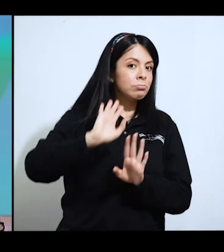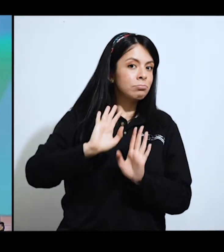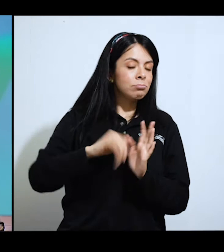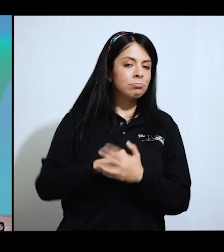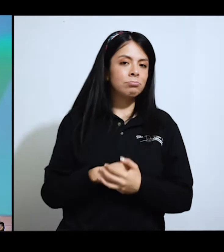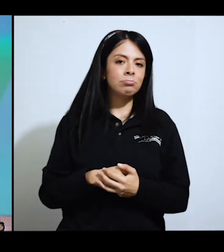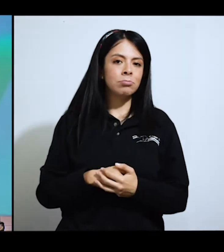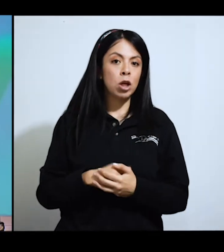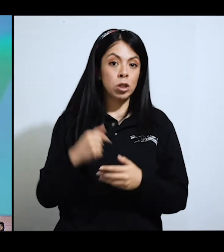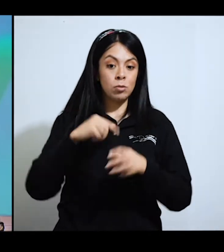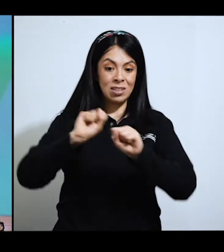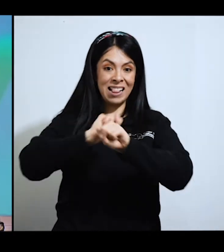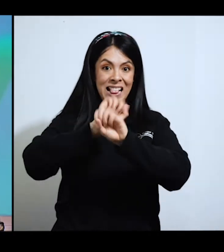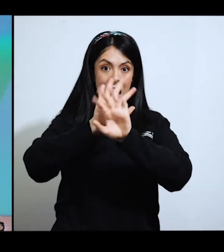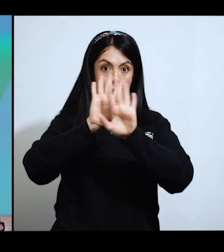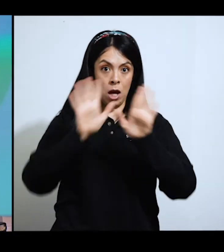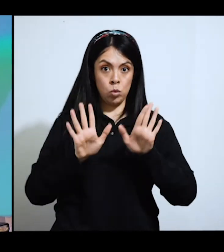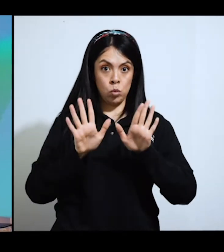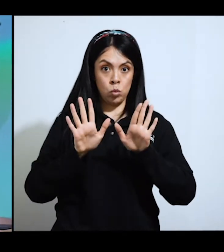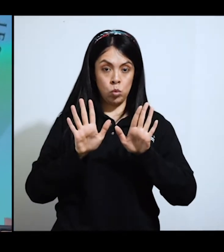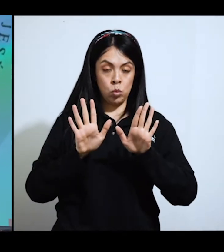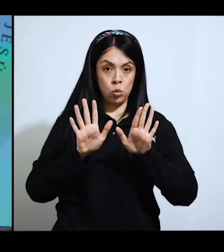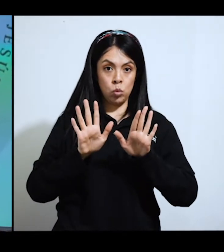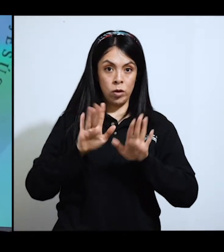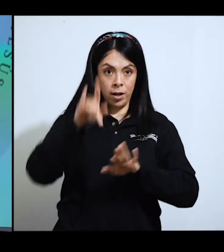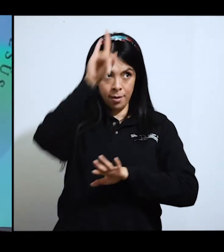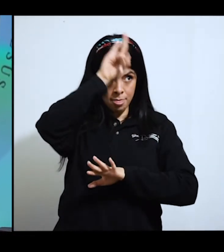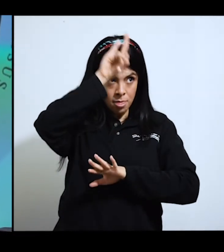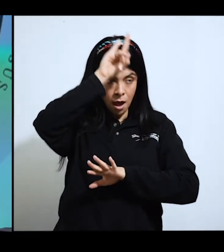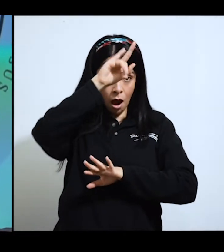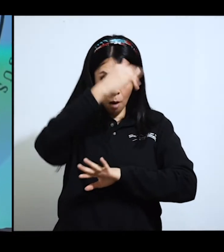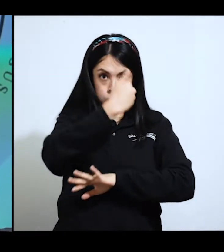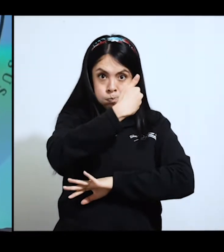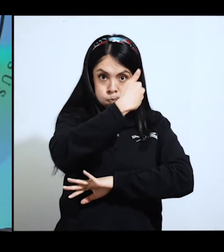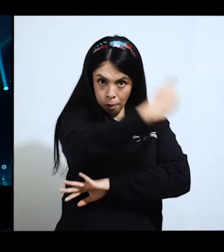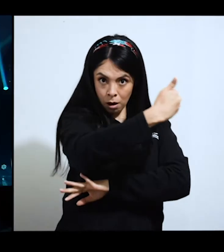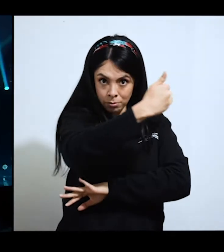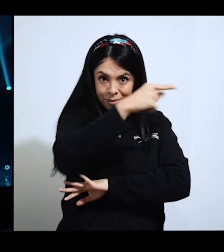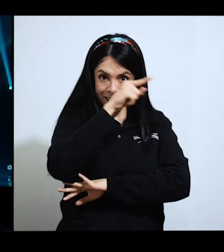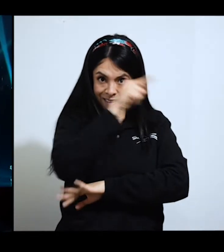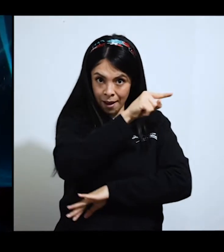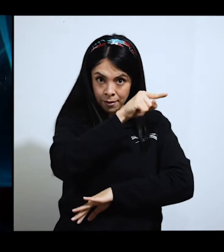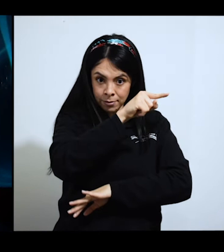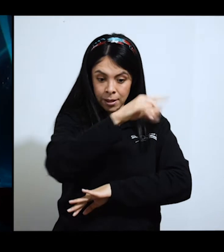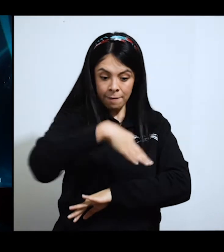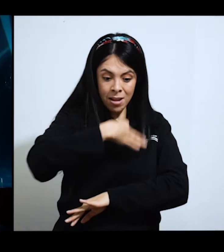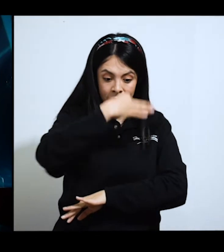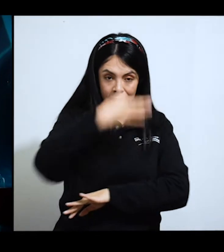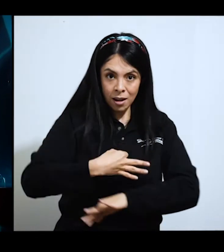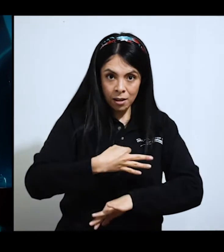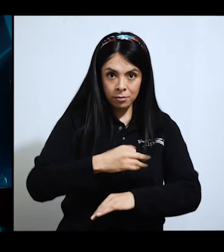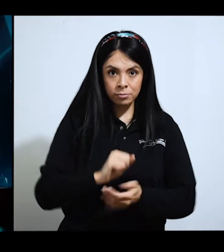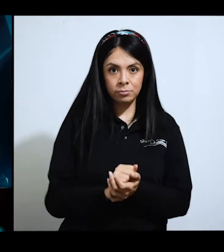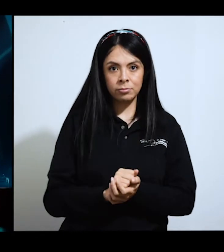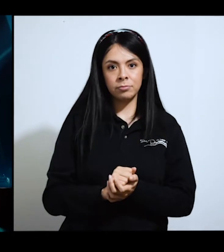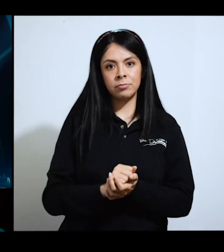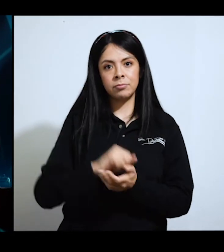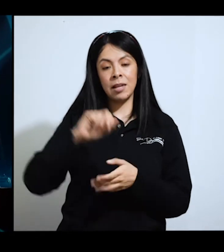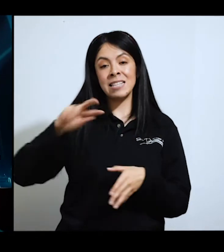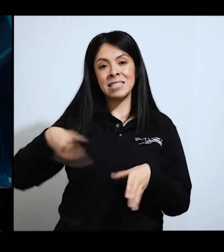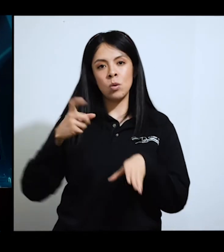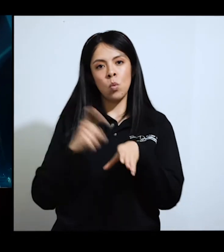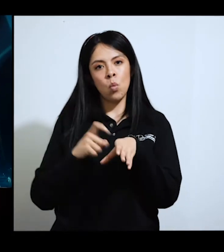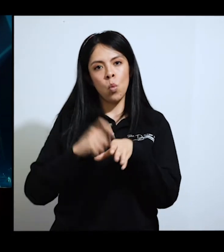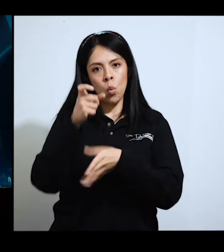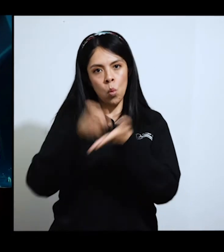demonios. Yo quiero que quede muy claro que Satanás existe y es un